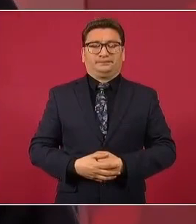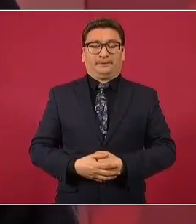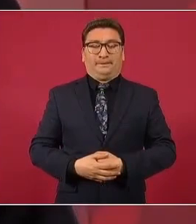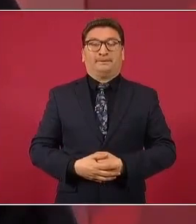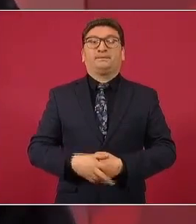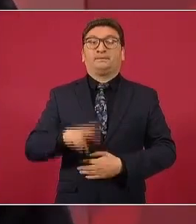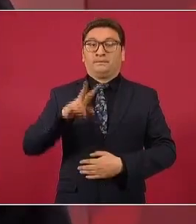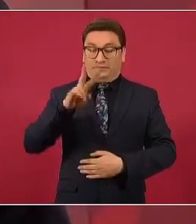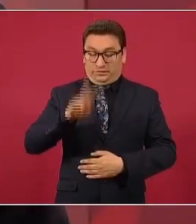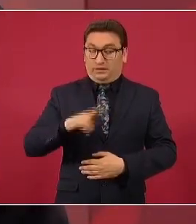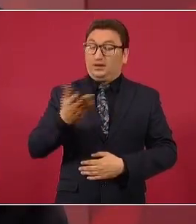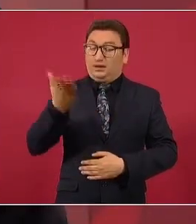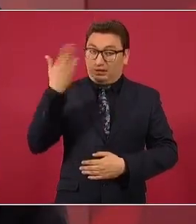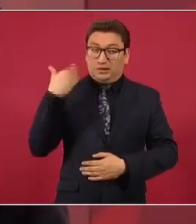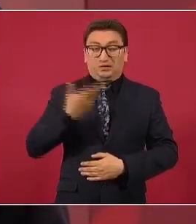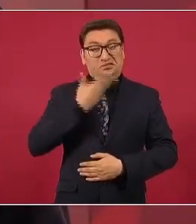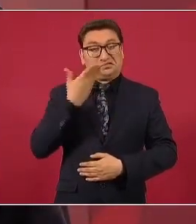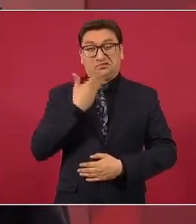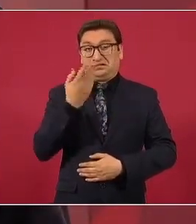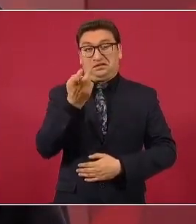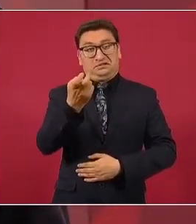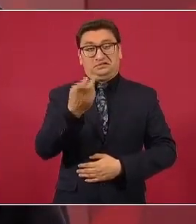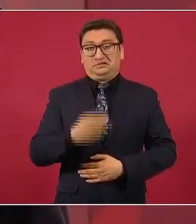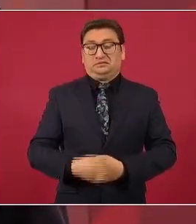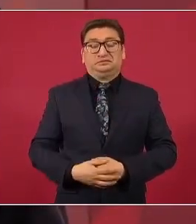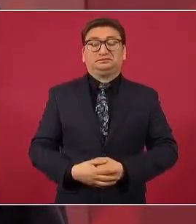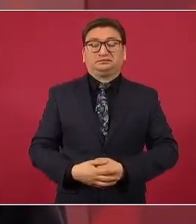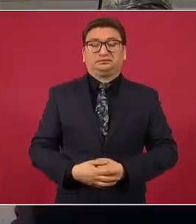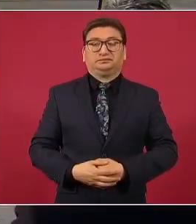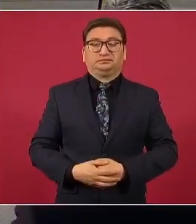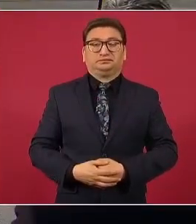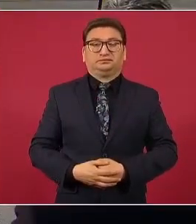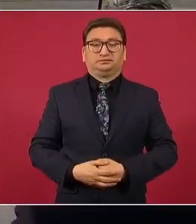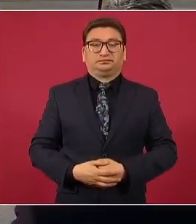porque así era antes.